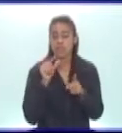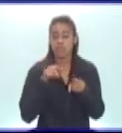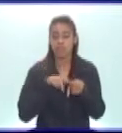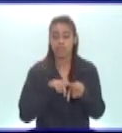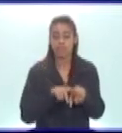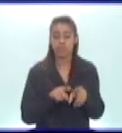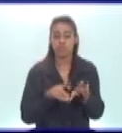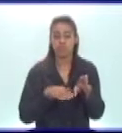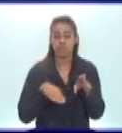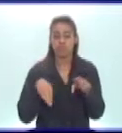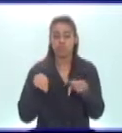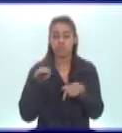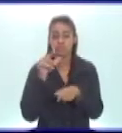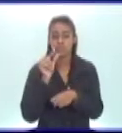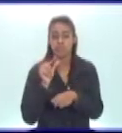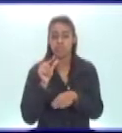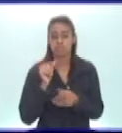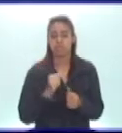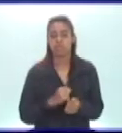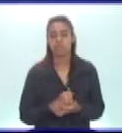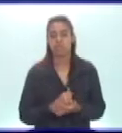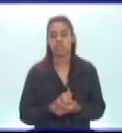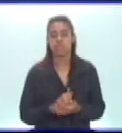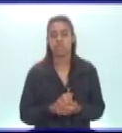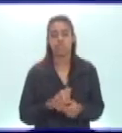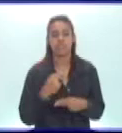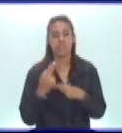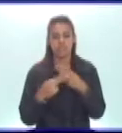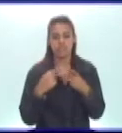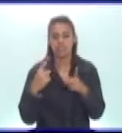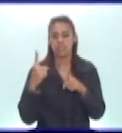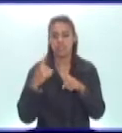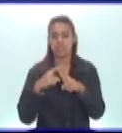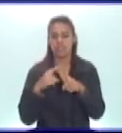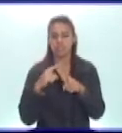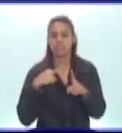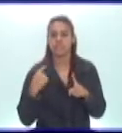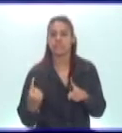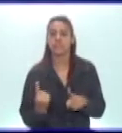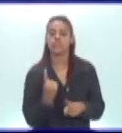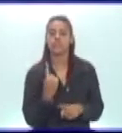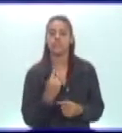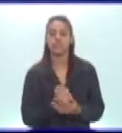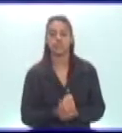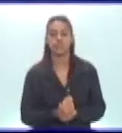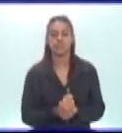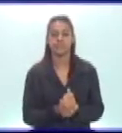de un acompañante, y luego realizar las tareas de forma individual.